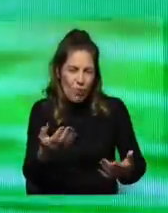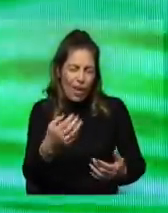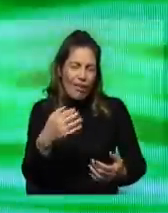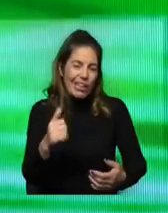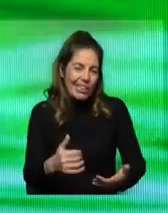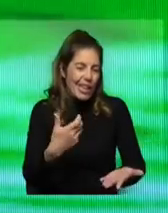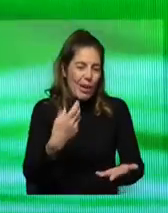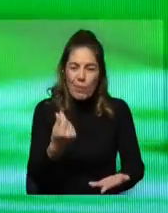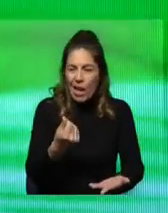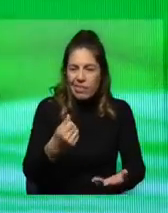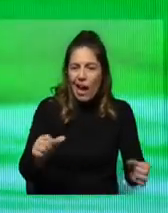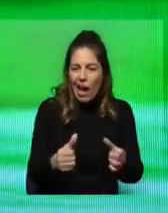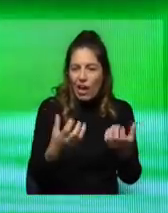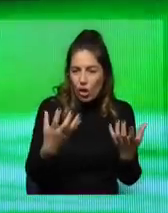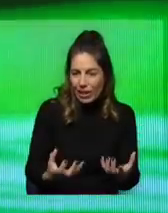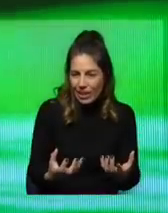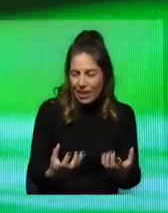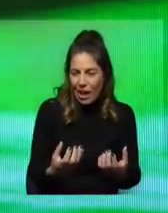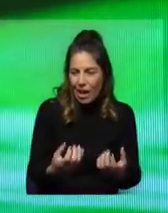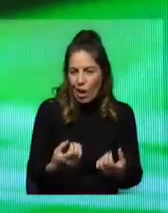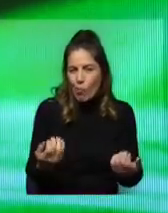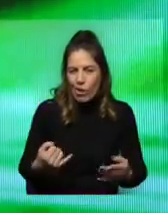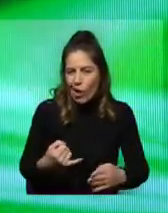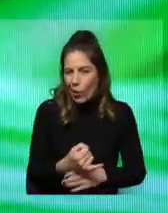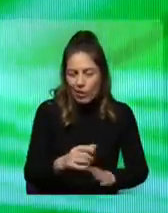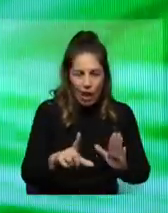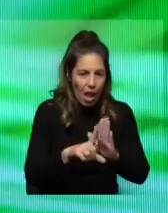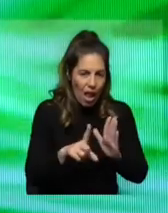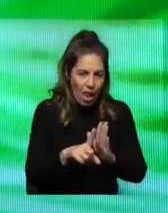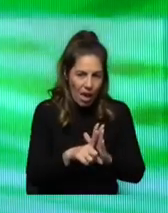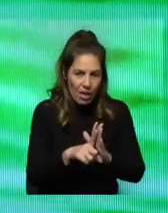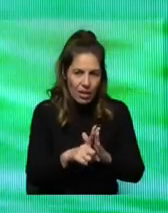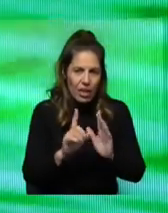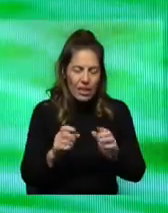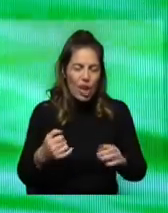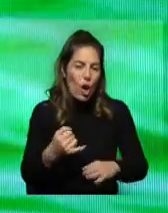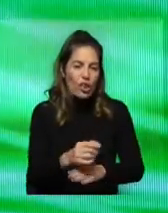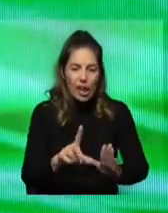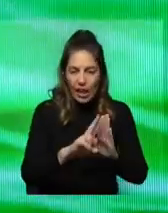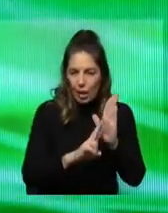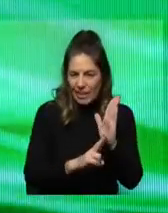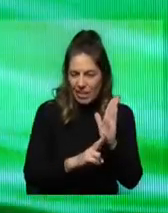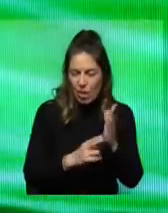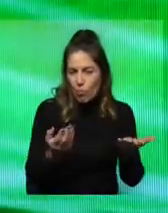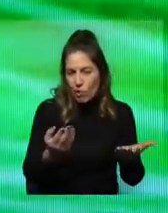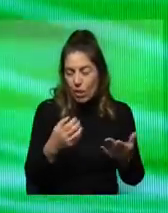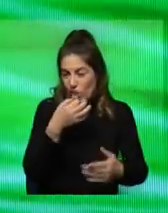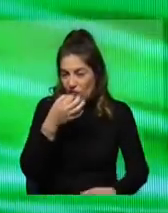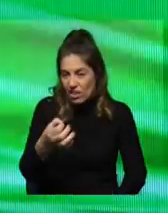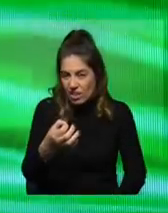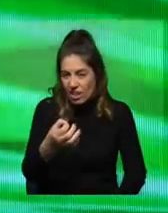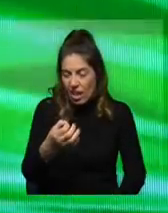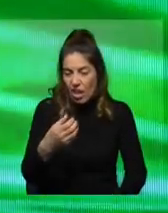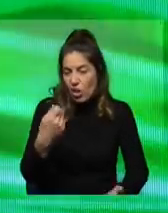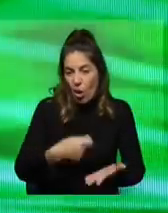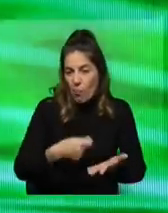tiene plata puede hacer lo que Pantoja puede infringir la ley y sobre todo la reglamentación de tránsito porque En definitiva como yo te decía lo que